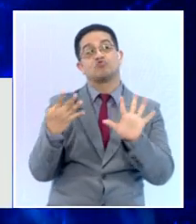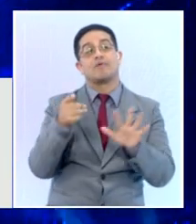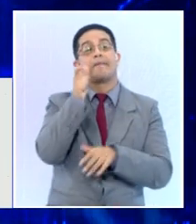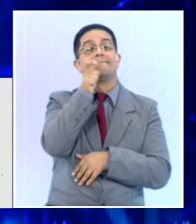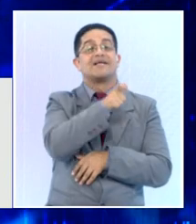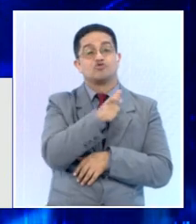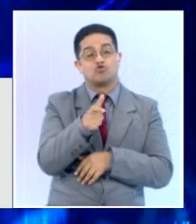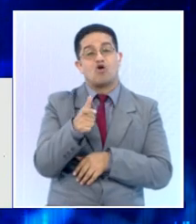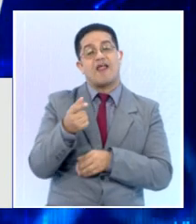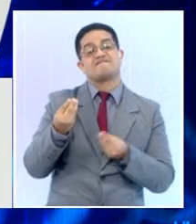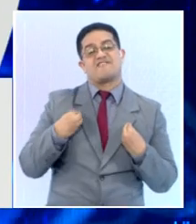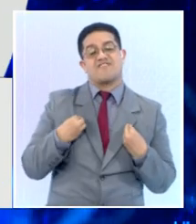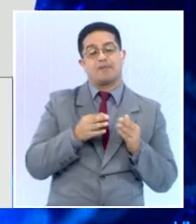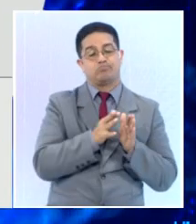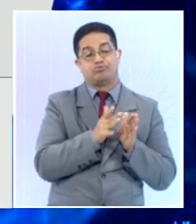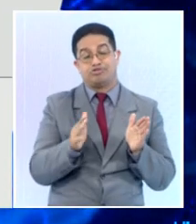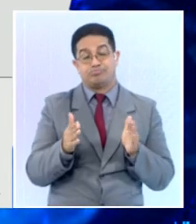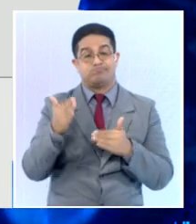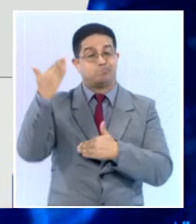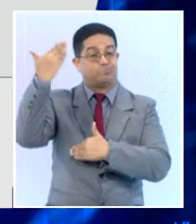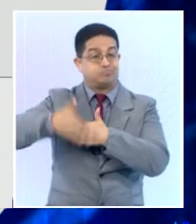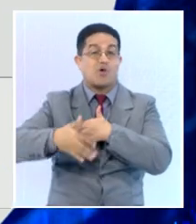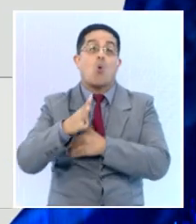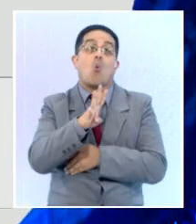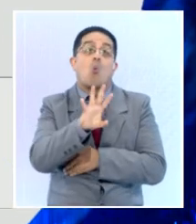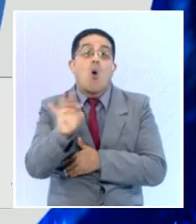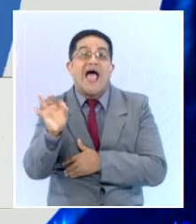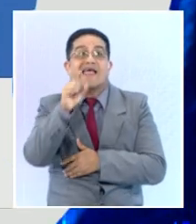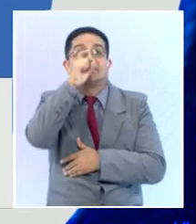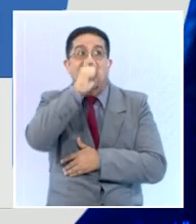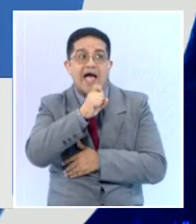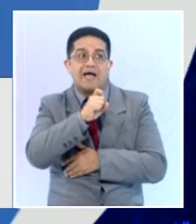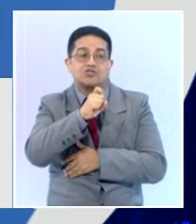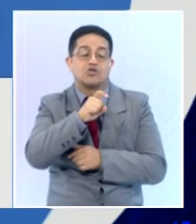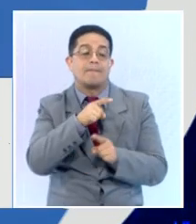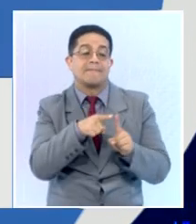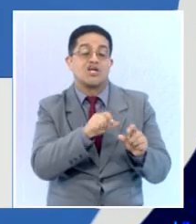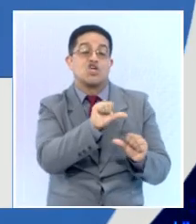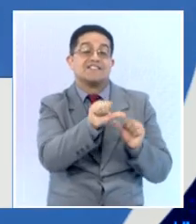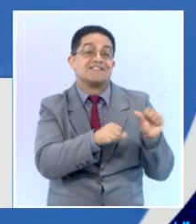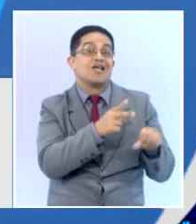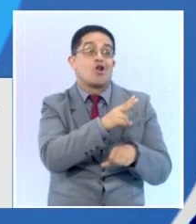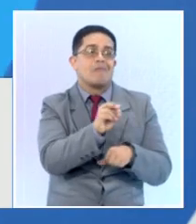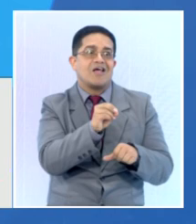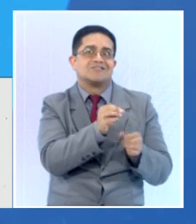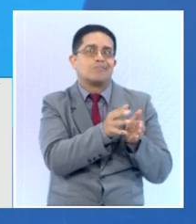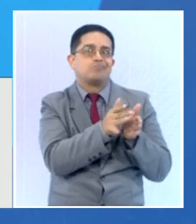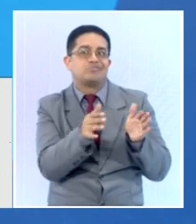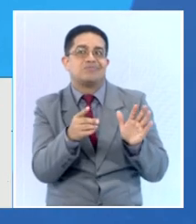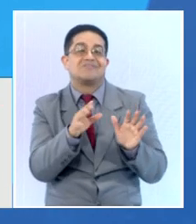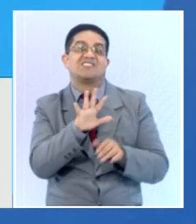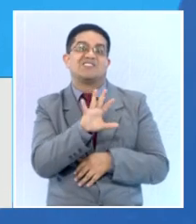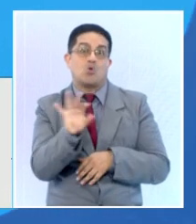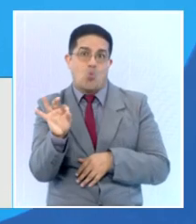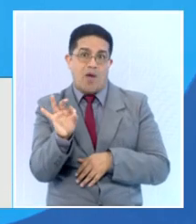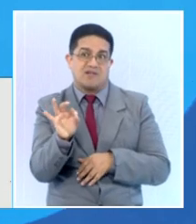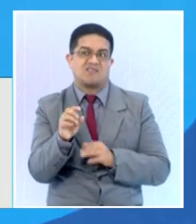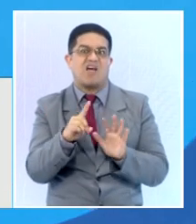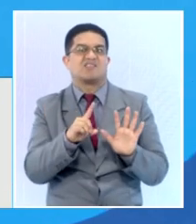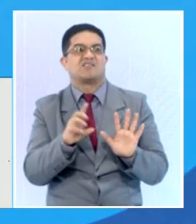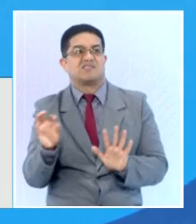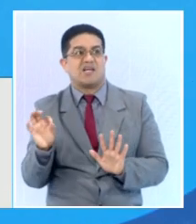vida era 30 40 años la primera mitad del siglo XX 50 a 60 años hoy en día